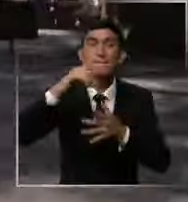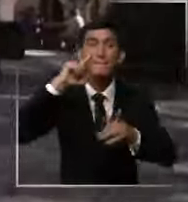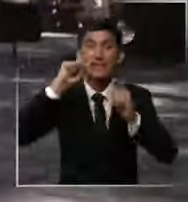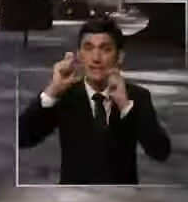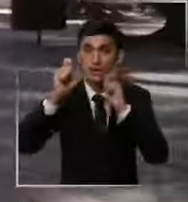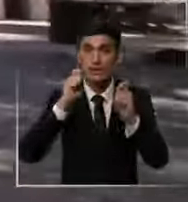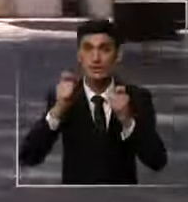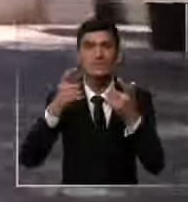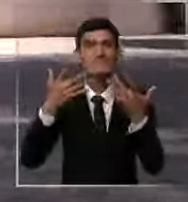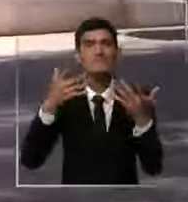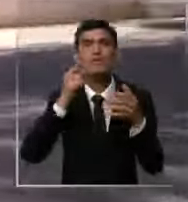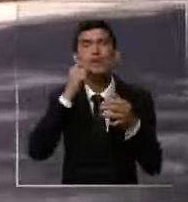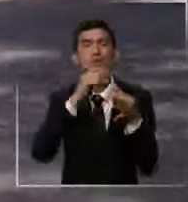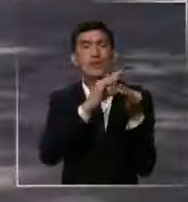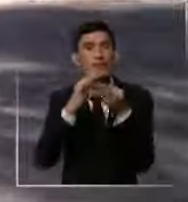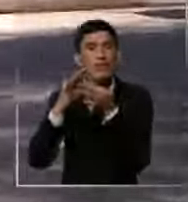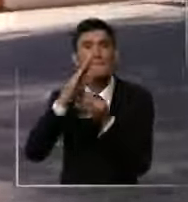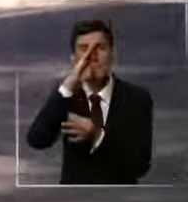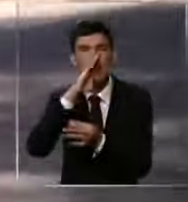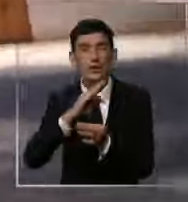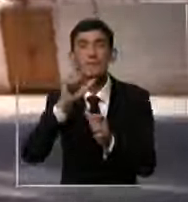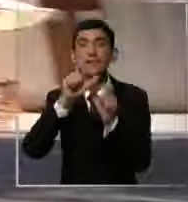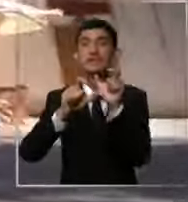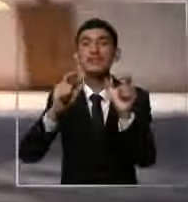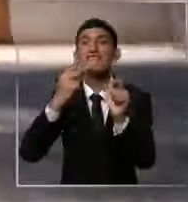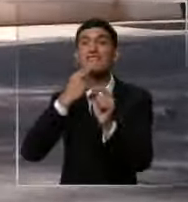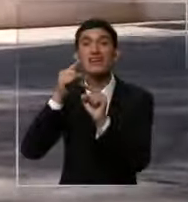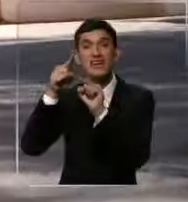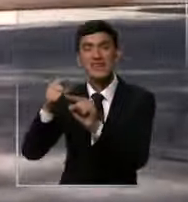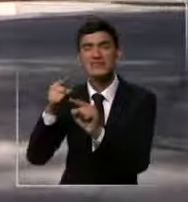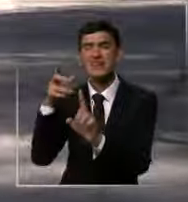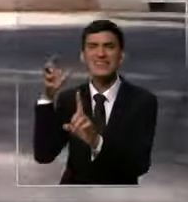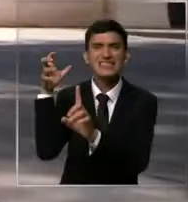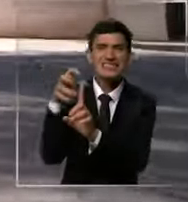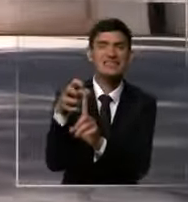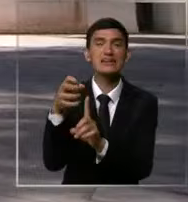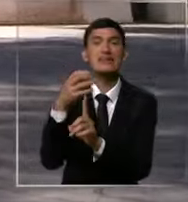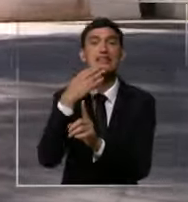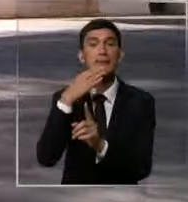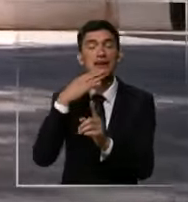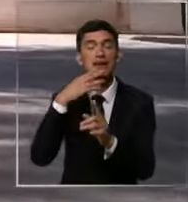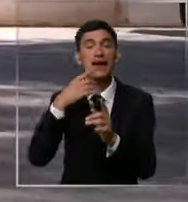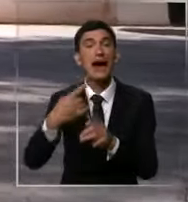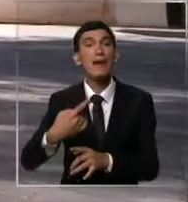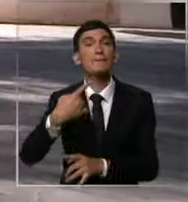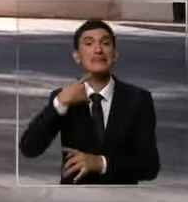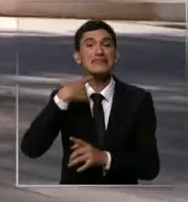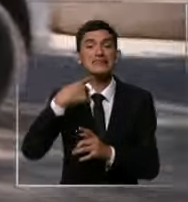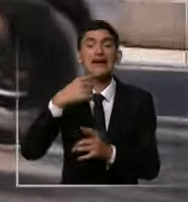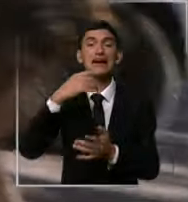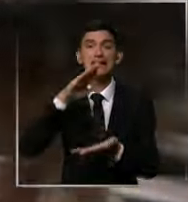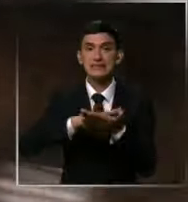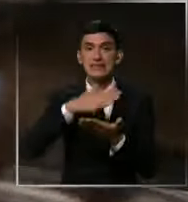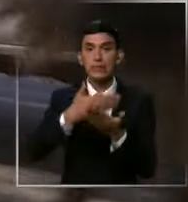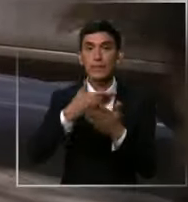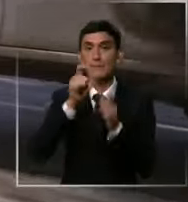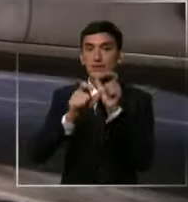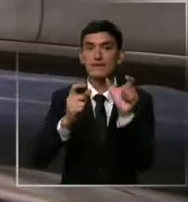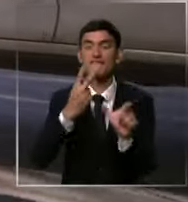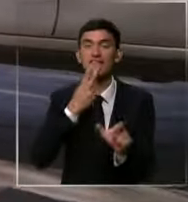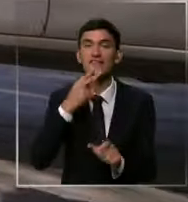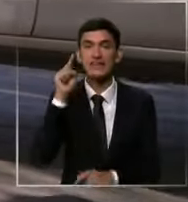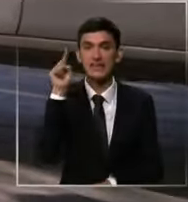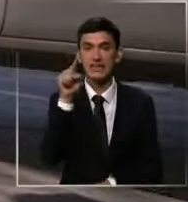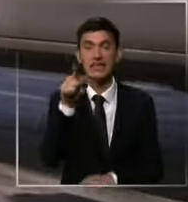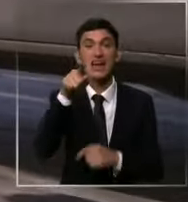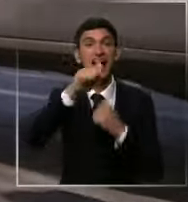perros asilvestrados. Atacan a lugareños y turistas, además de ser una grave amenaza para la salud de los habitantes. Esta